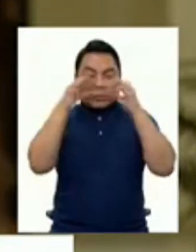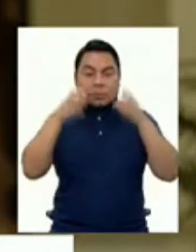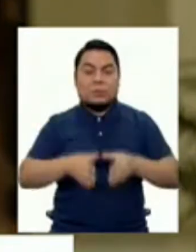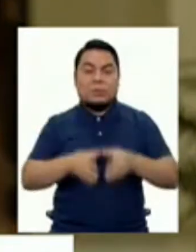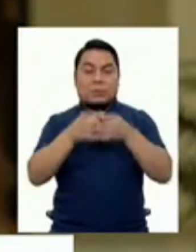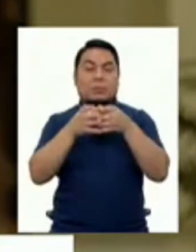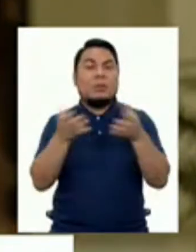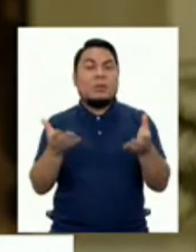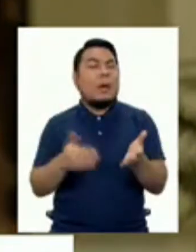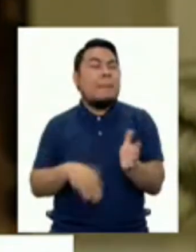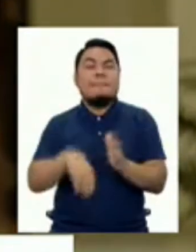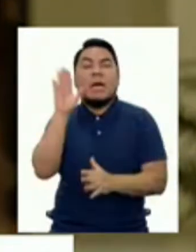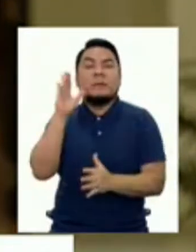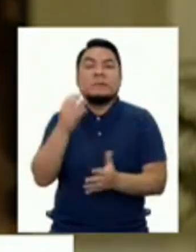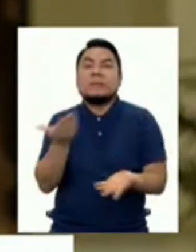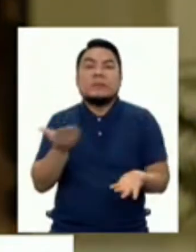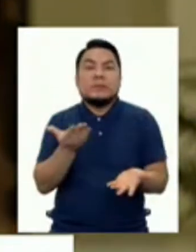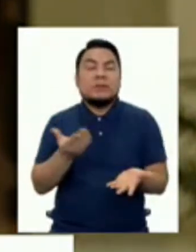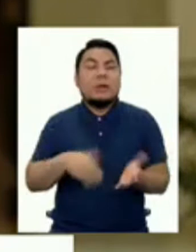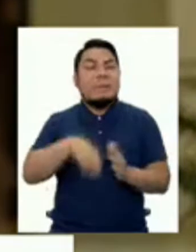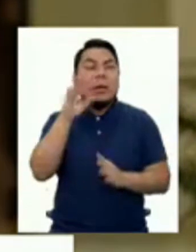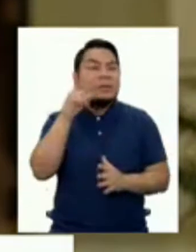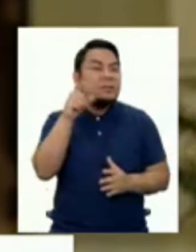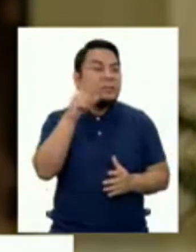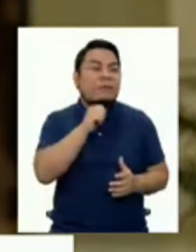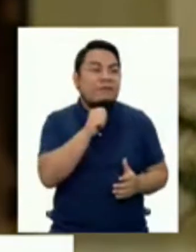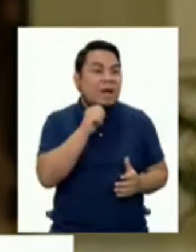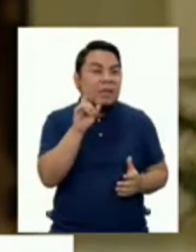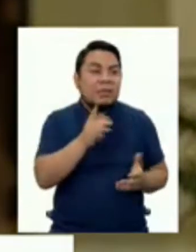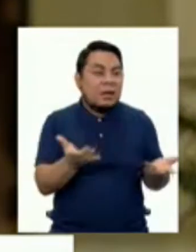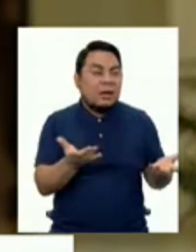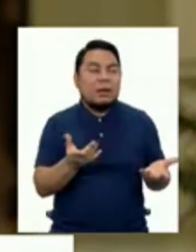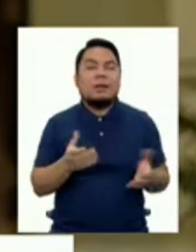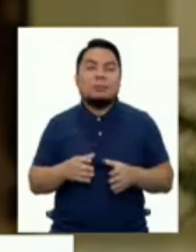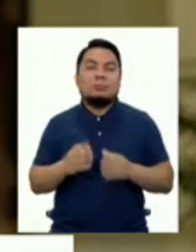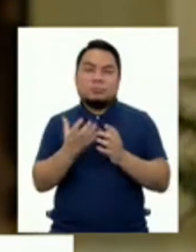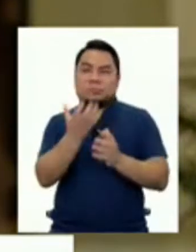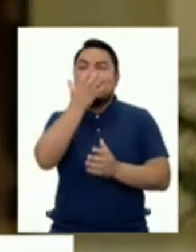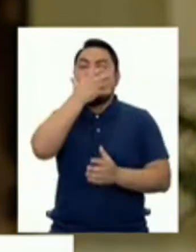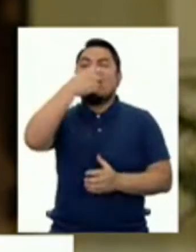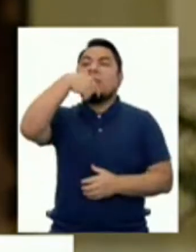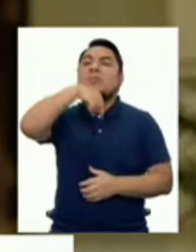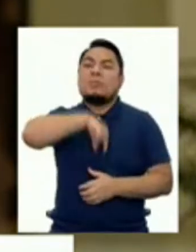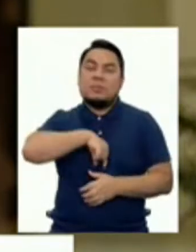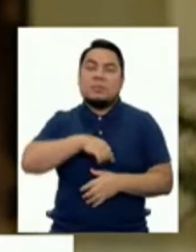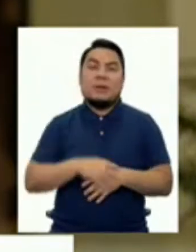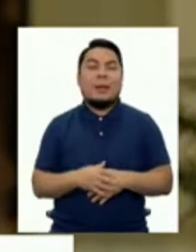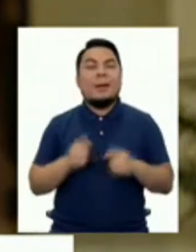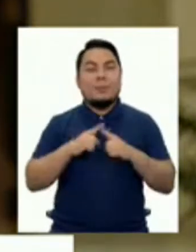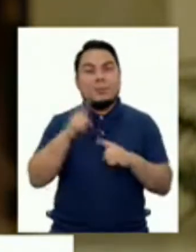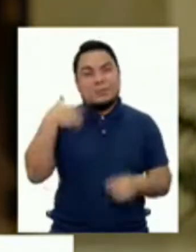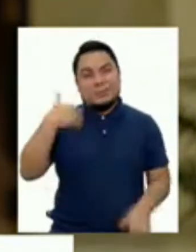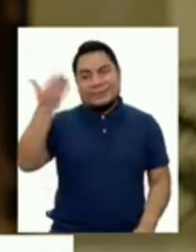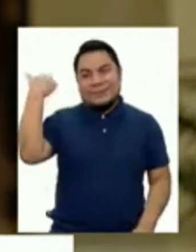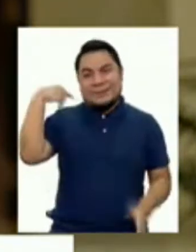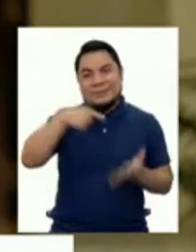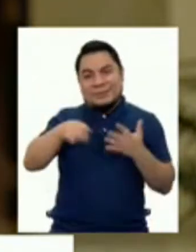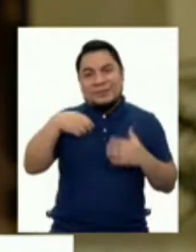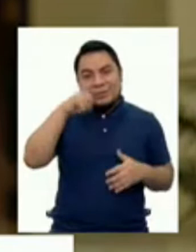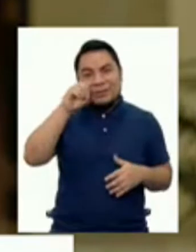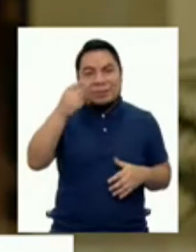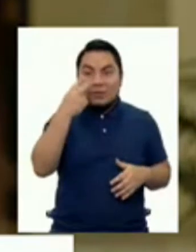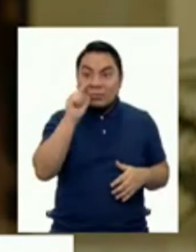escaso es el respirador mecánico. Pero como se tomó conocimiento la semana